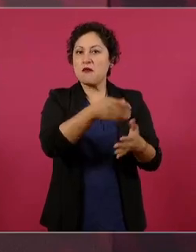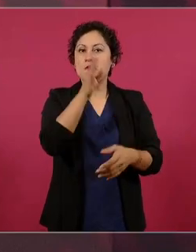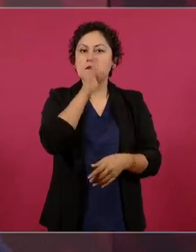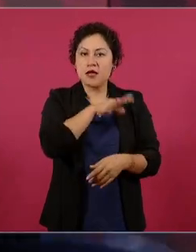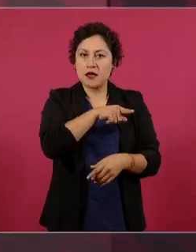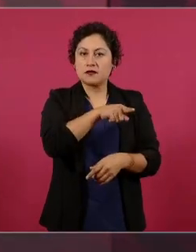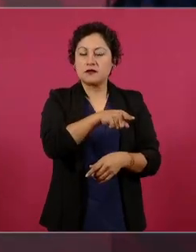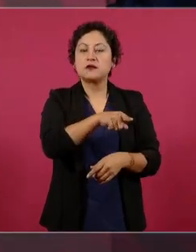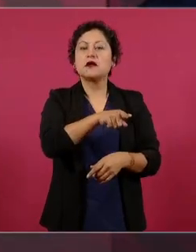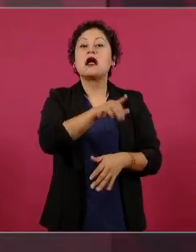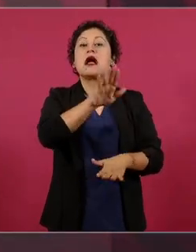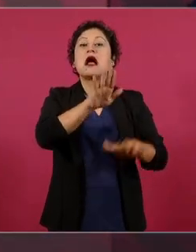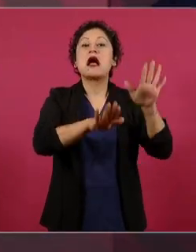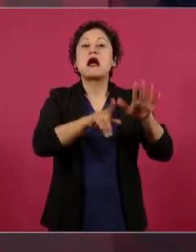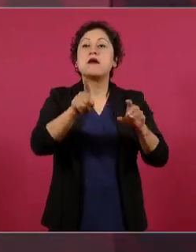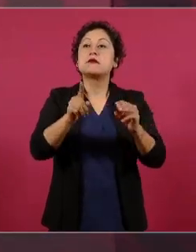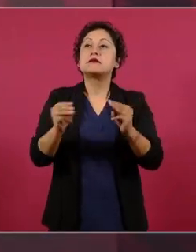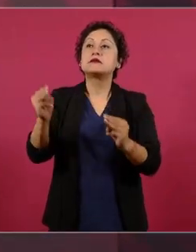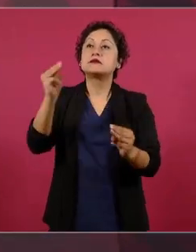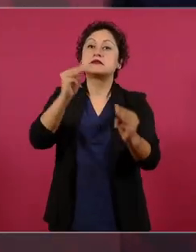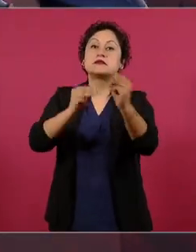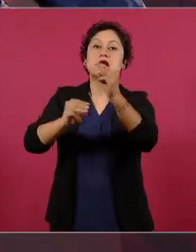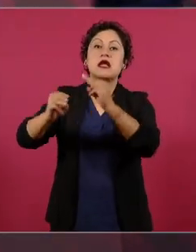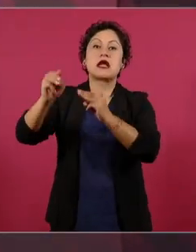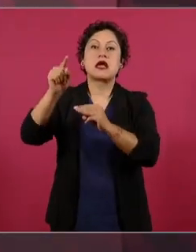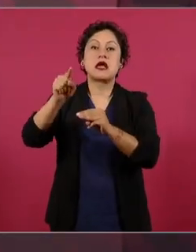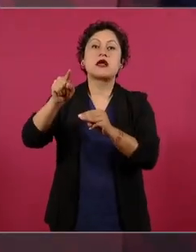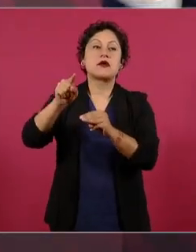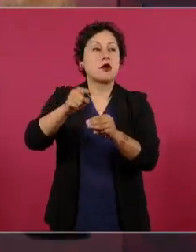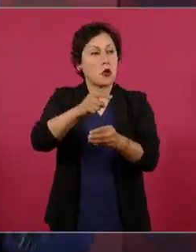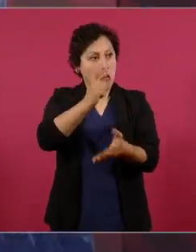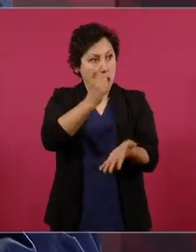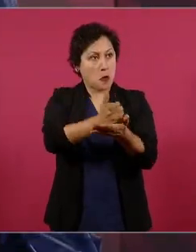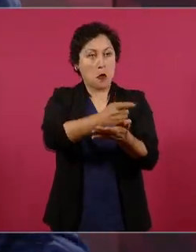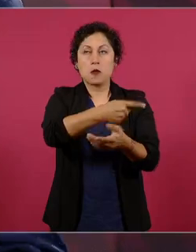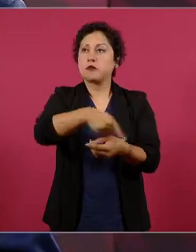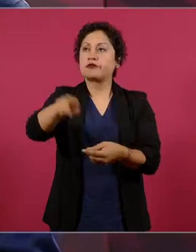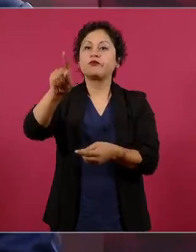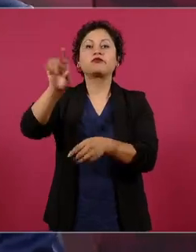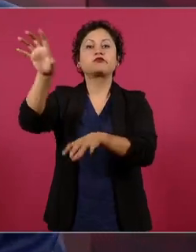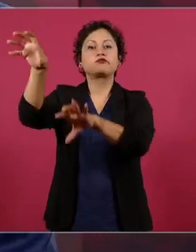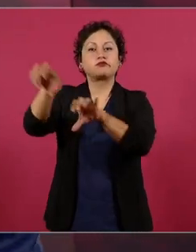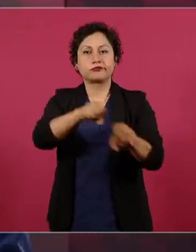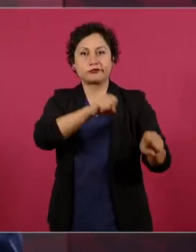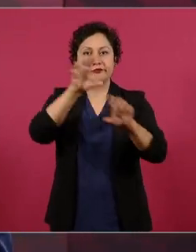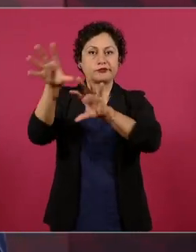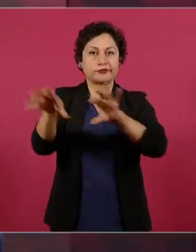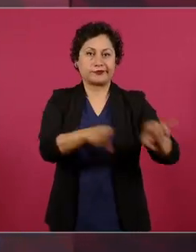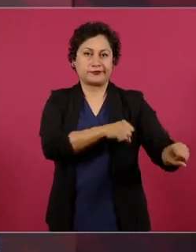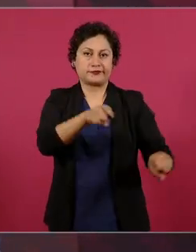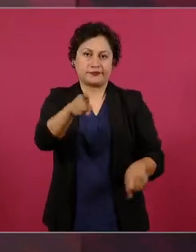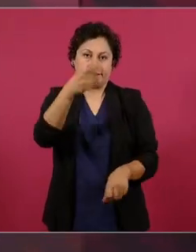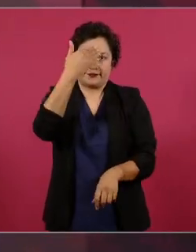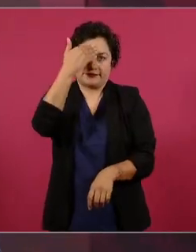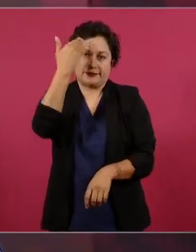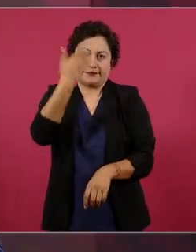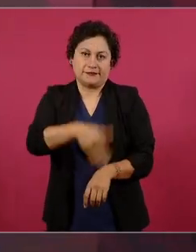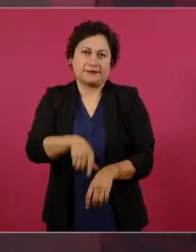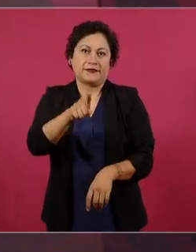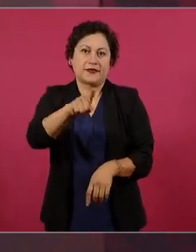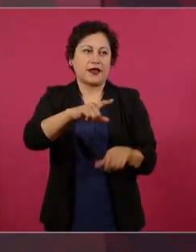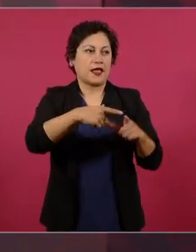compraban hasta cerros en los pueblos. Ya ven que querían llenar el lago de Texcoco, rellenarlo,